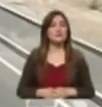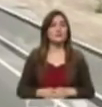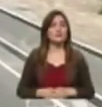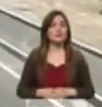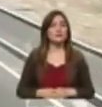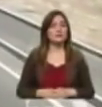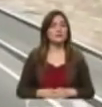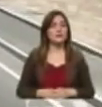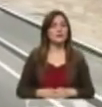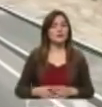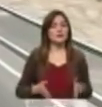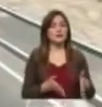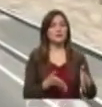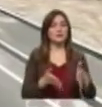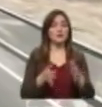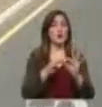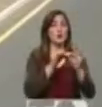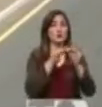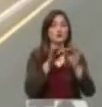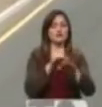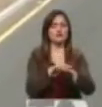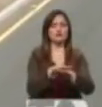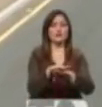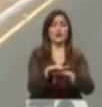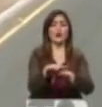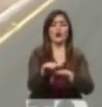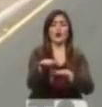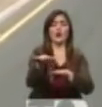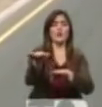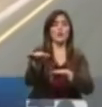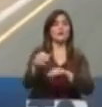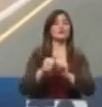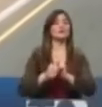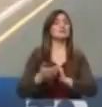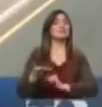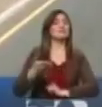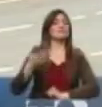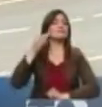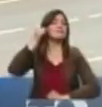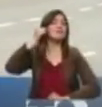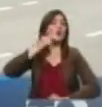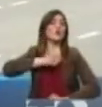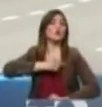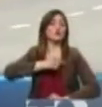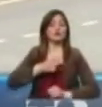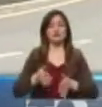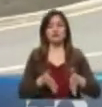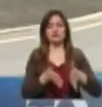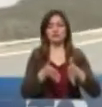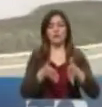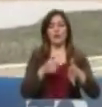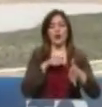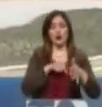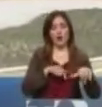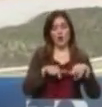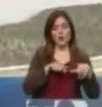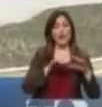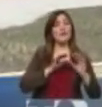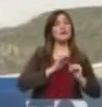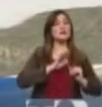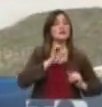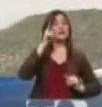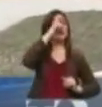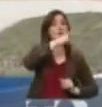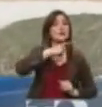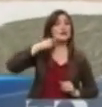Culminó el proceso de rehabilitación en asfaltado de la avenida Simón Bolívar, en el tramo que corresponde desde el sector de Carapungo